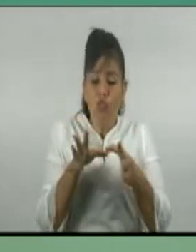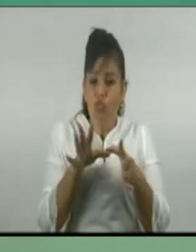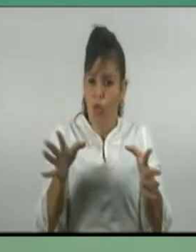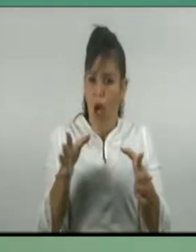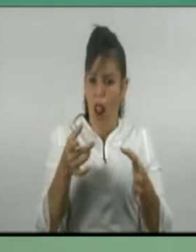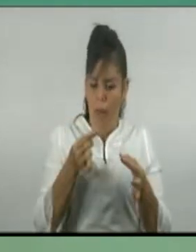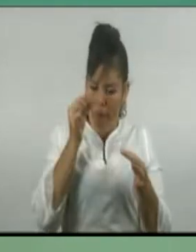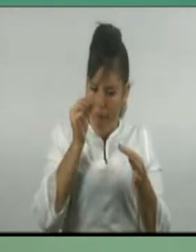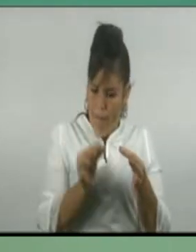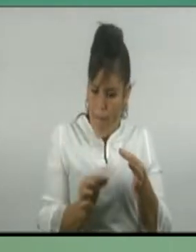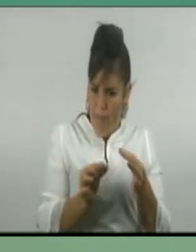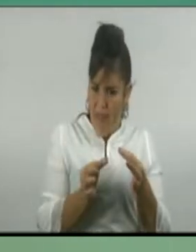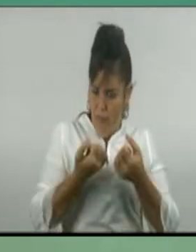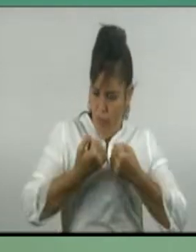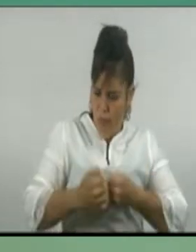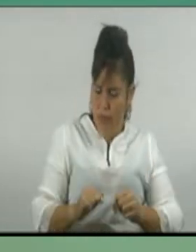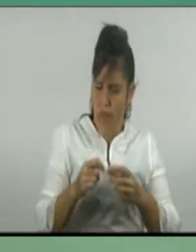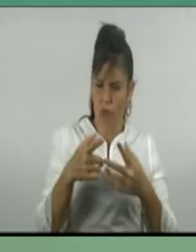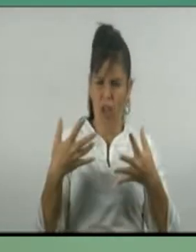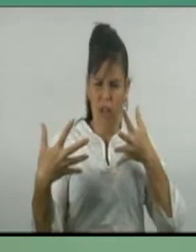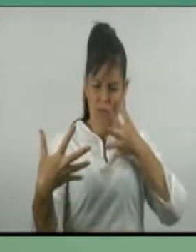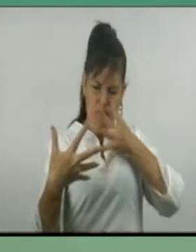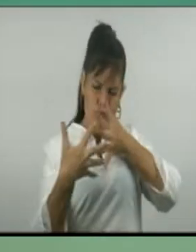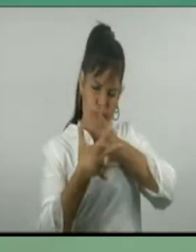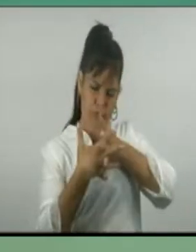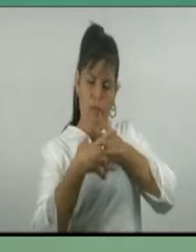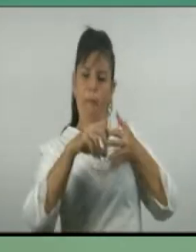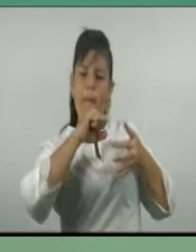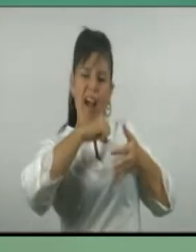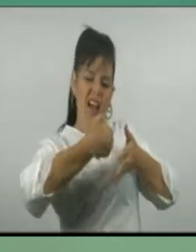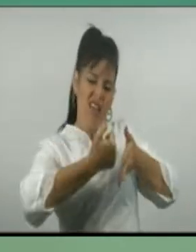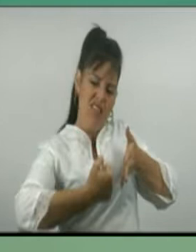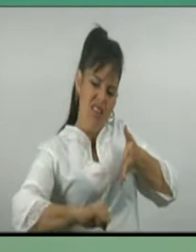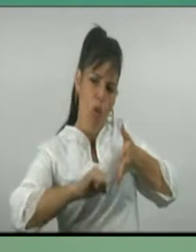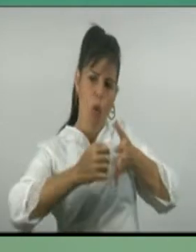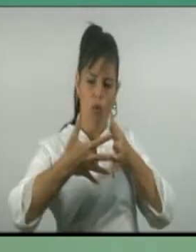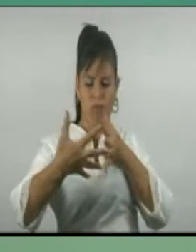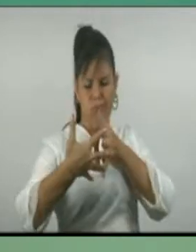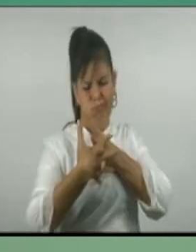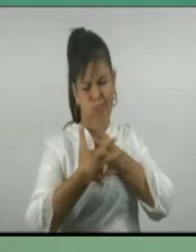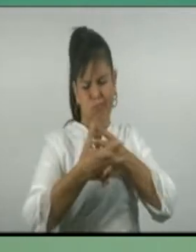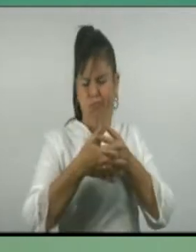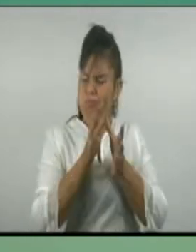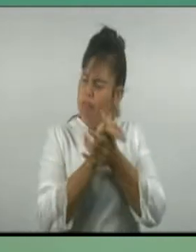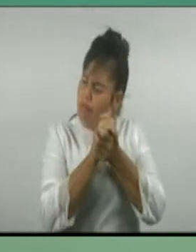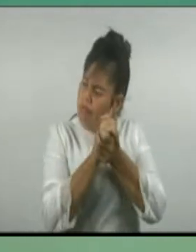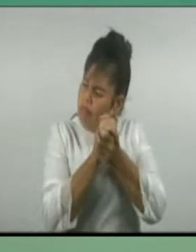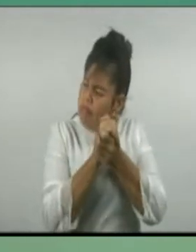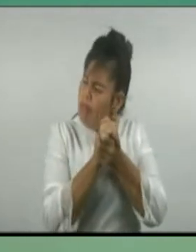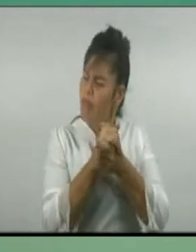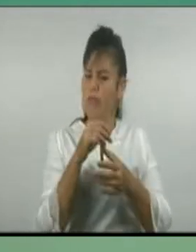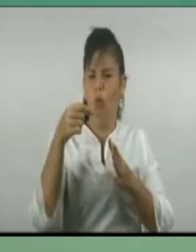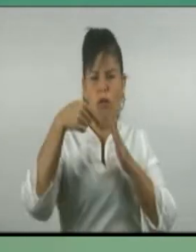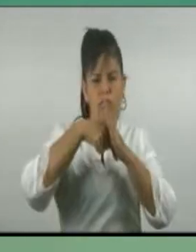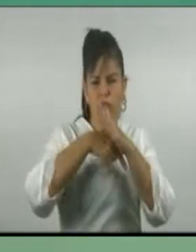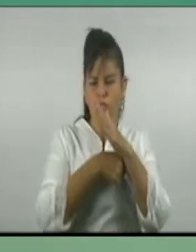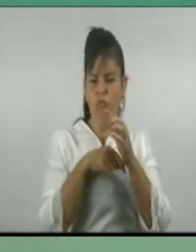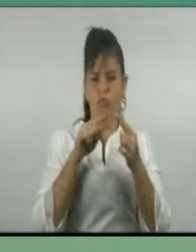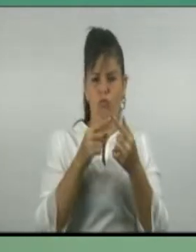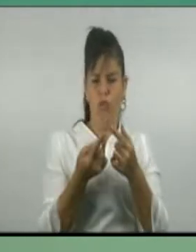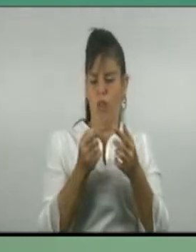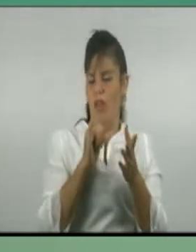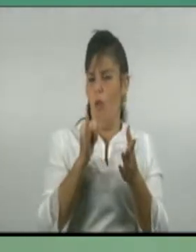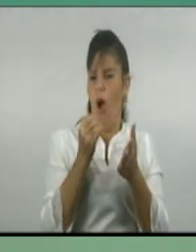en primer lugar establecer mayores vínculos afectivos entre la madre y el niño y esto ayuda al correcto desenvolvimiento